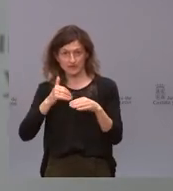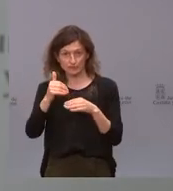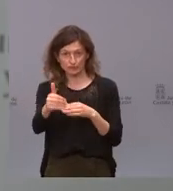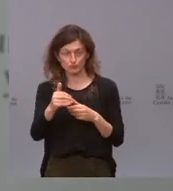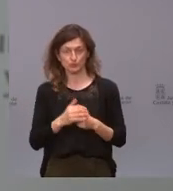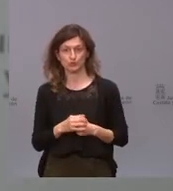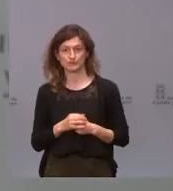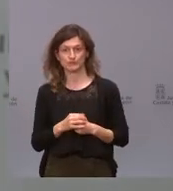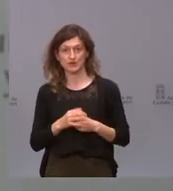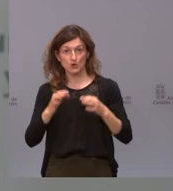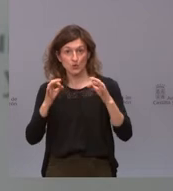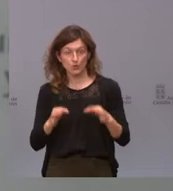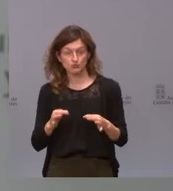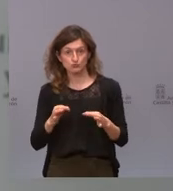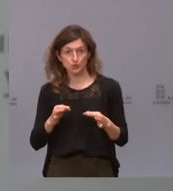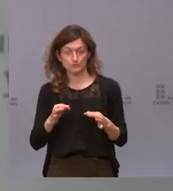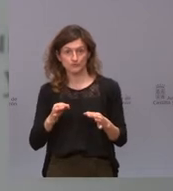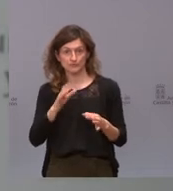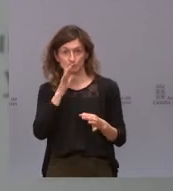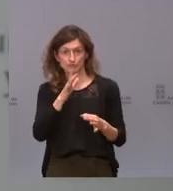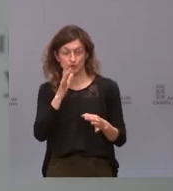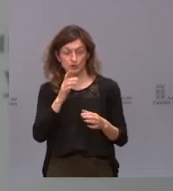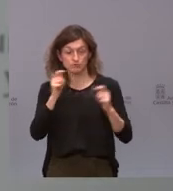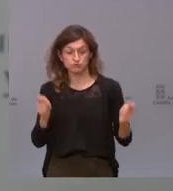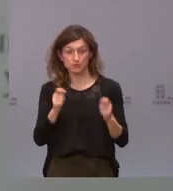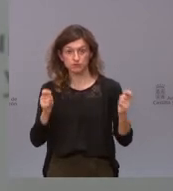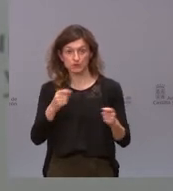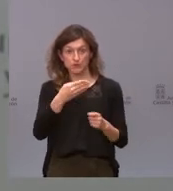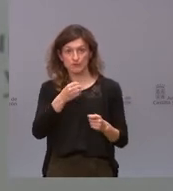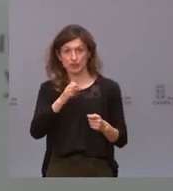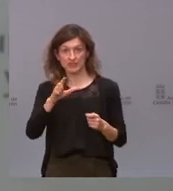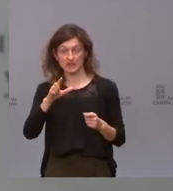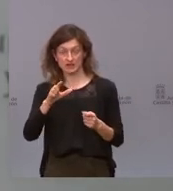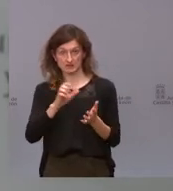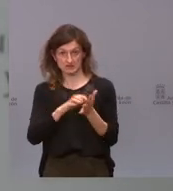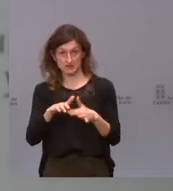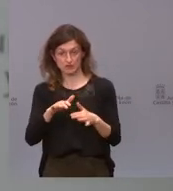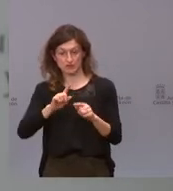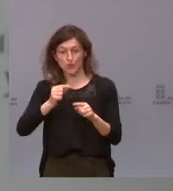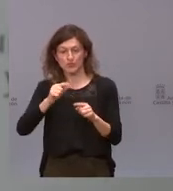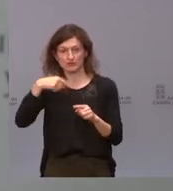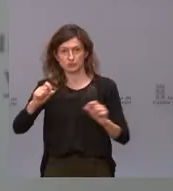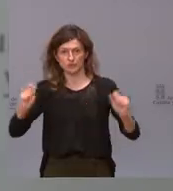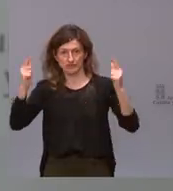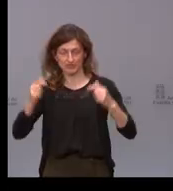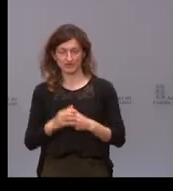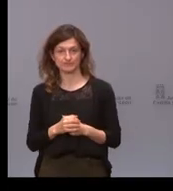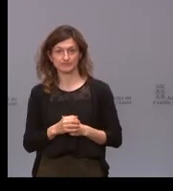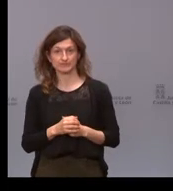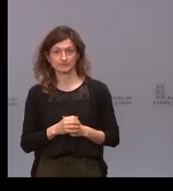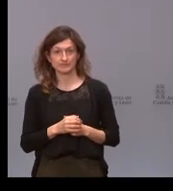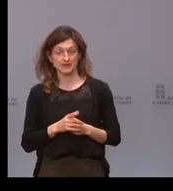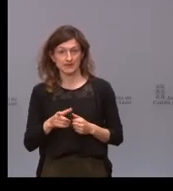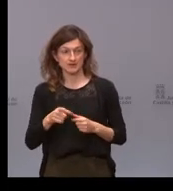el día que el día después de su publicación en el boletín oficial de castilla y león' en el norte de castilla tenemos esta